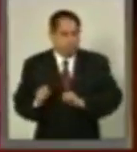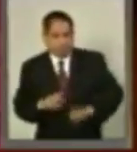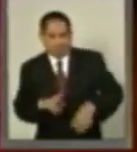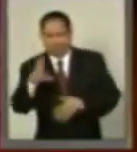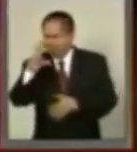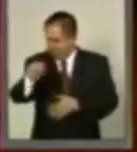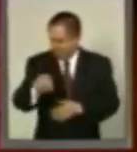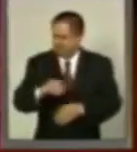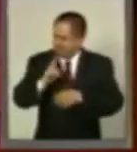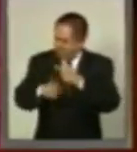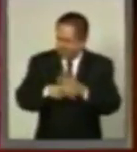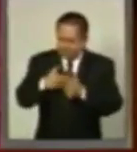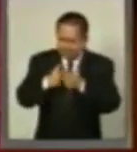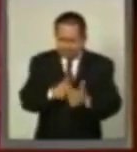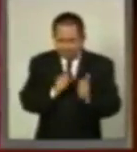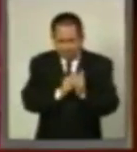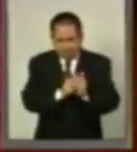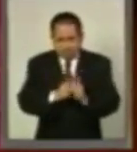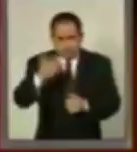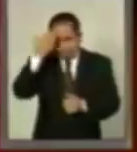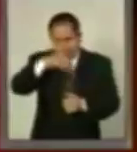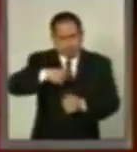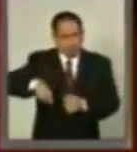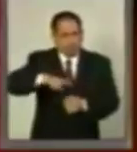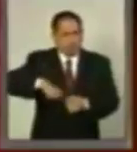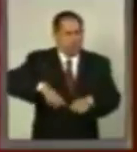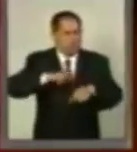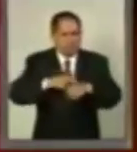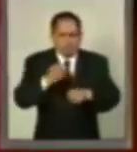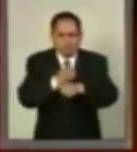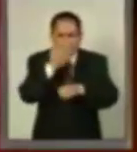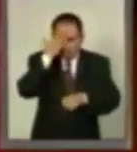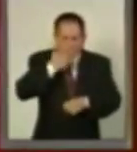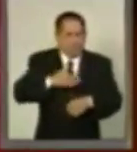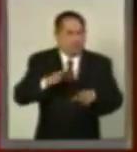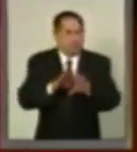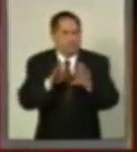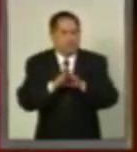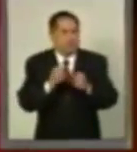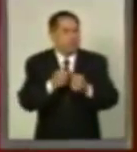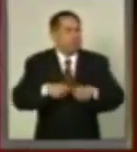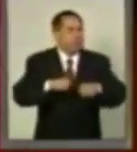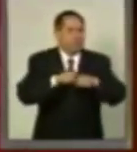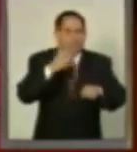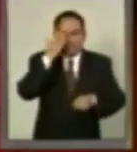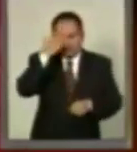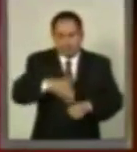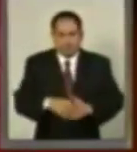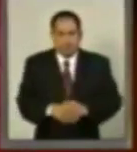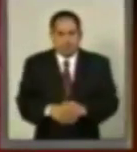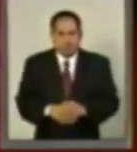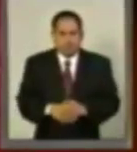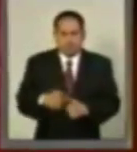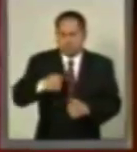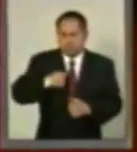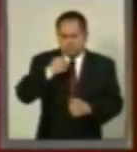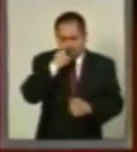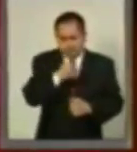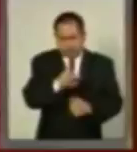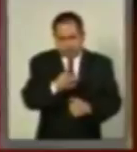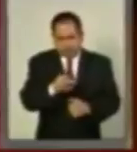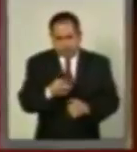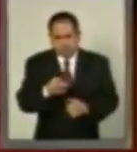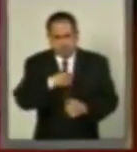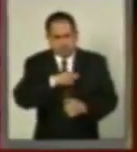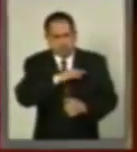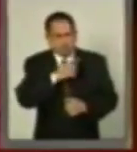todo el procedimiento. Y lo saben los gobernadores de los estados, y lo saben la sociedad y la población. Y yo le